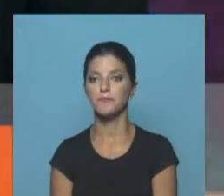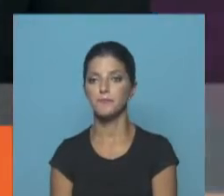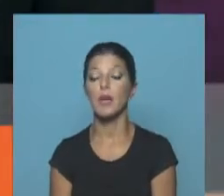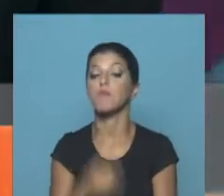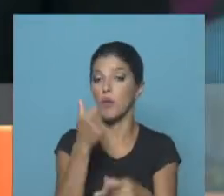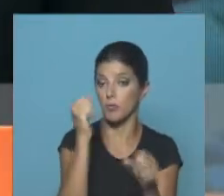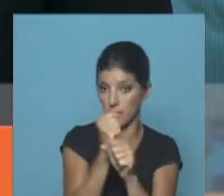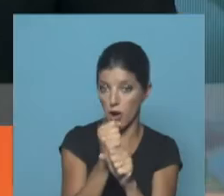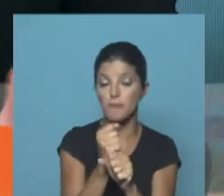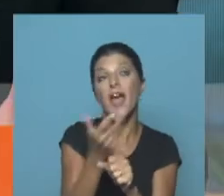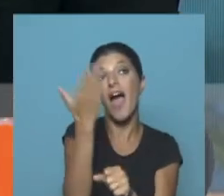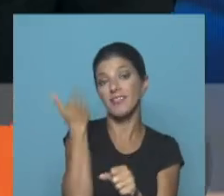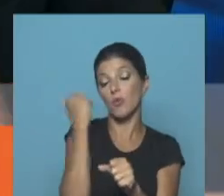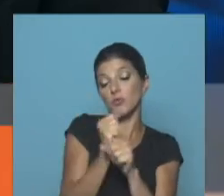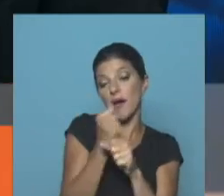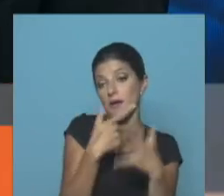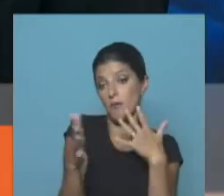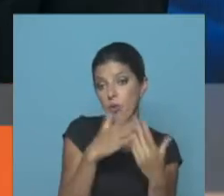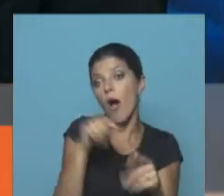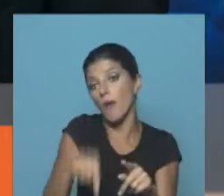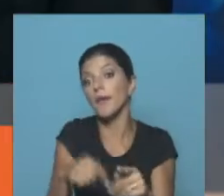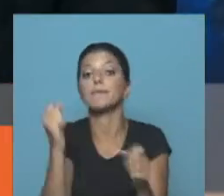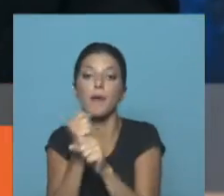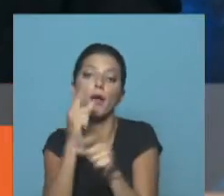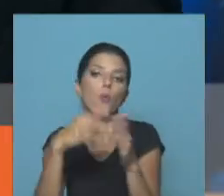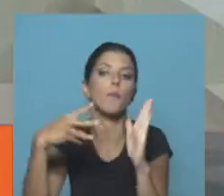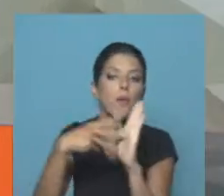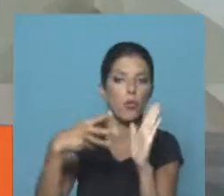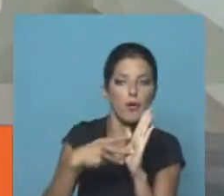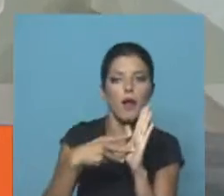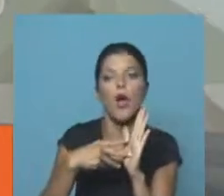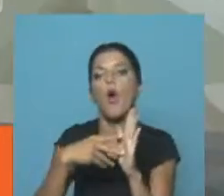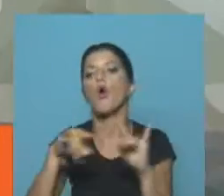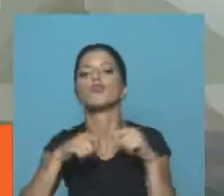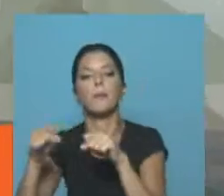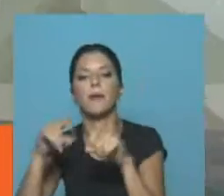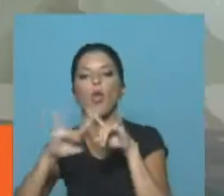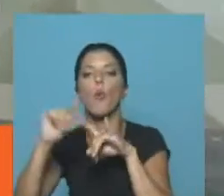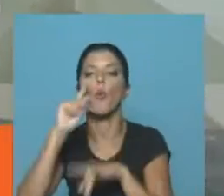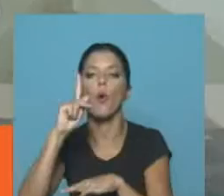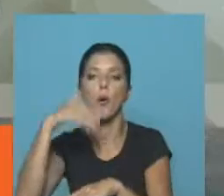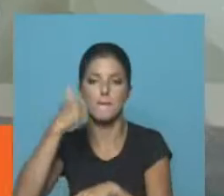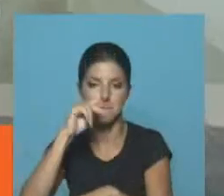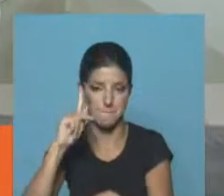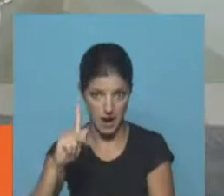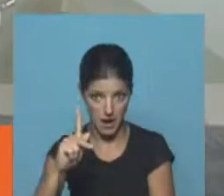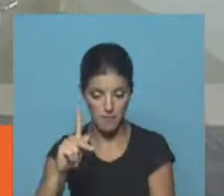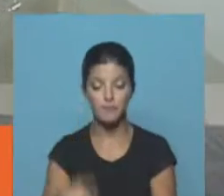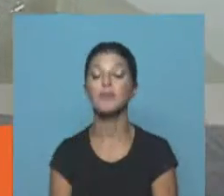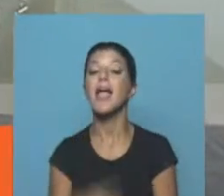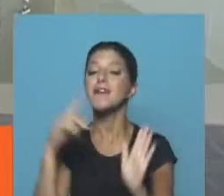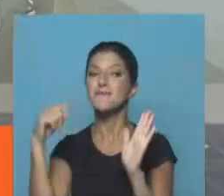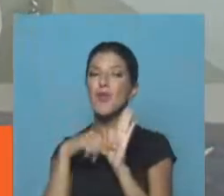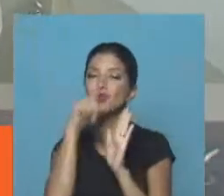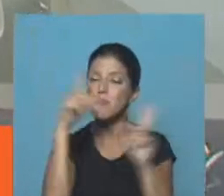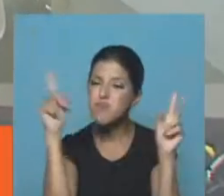ahora el que trabajaba en manufactura probablemente esté trabajando en un Walmart o en un McDonald's, que no es ideal. Pero el problema de fondo en Estados Unidos, y que